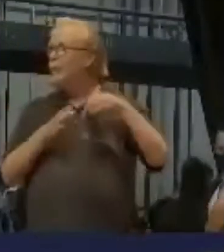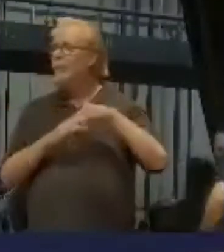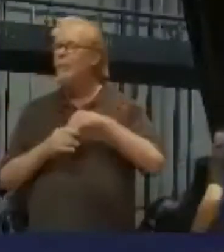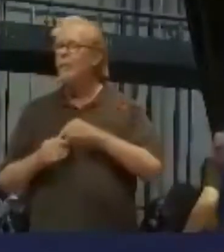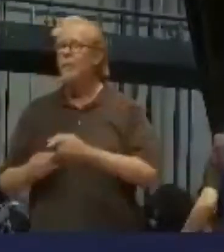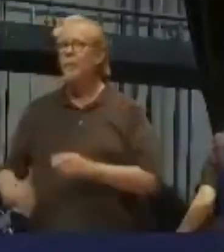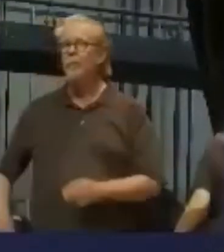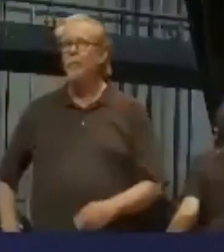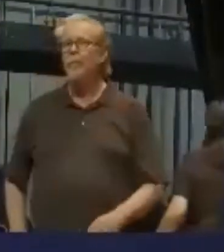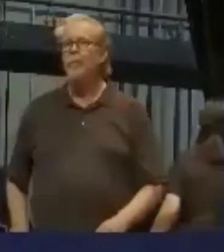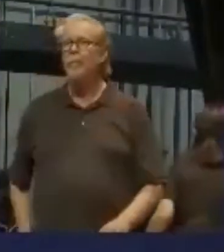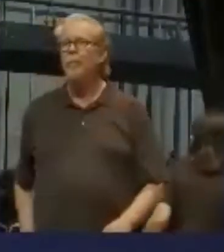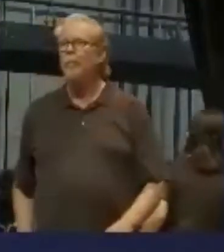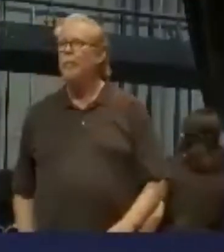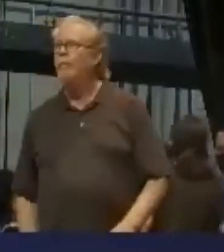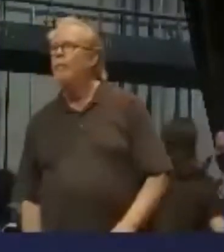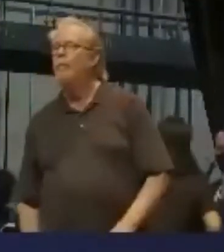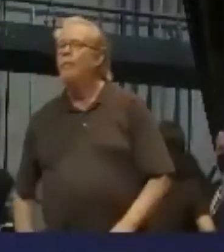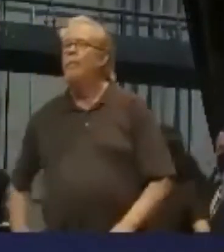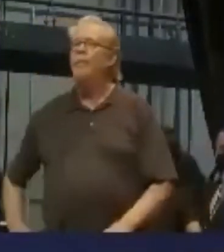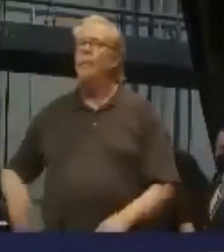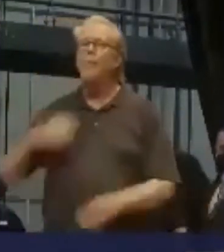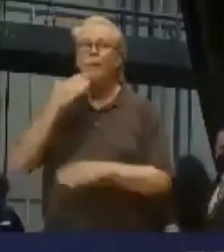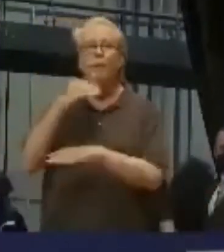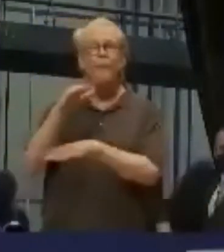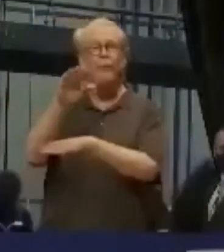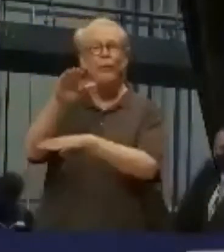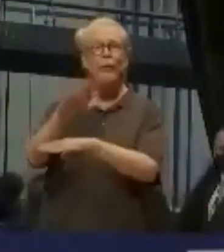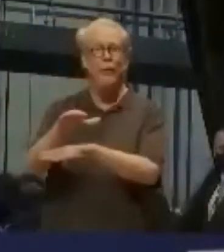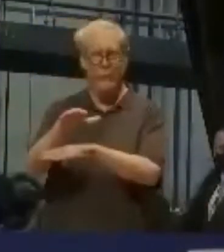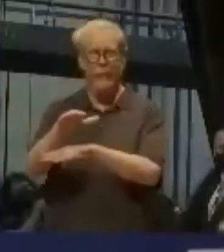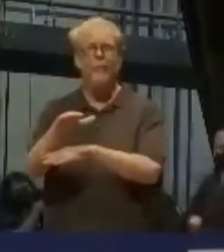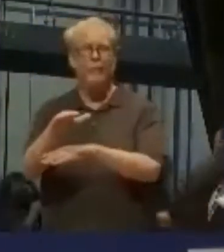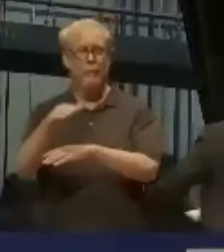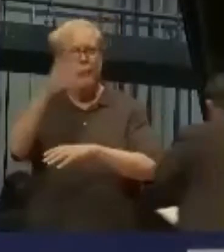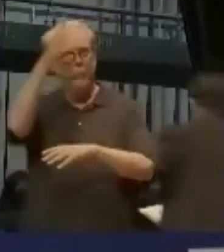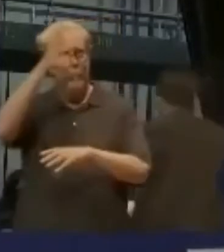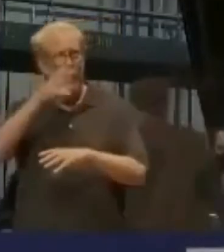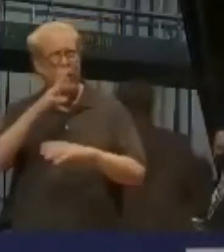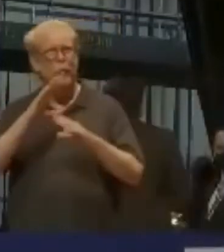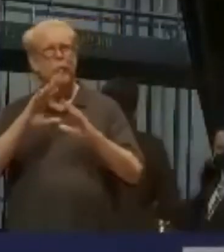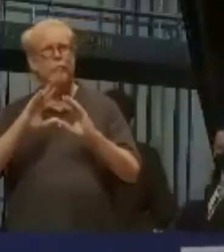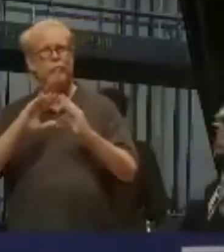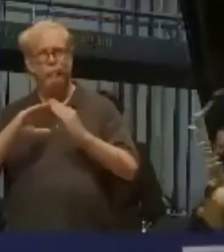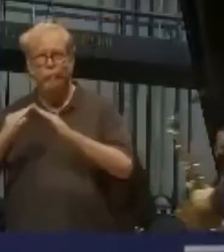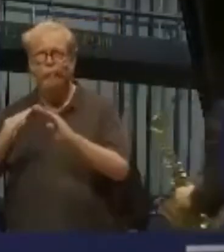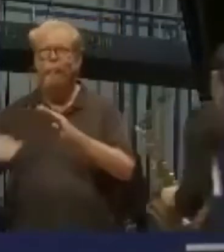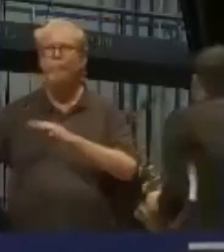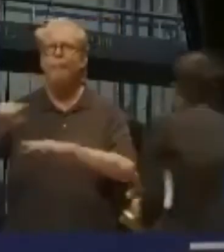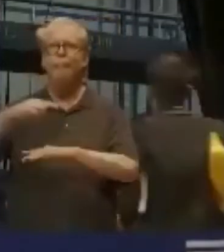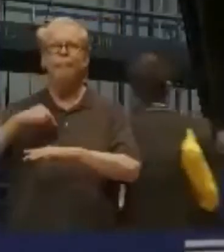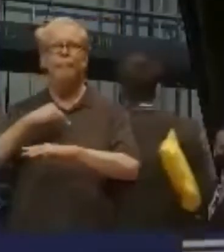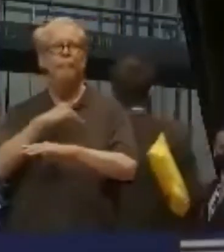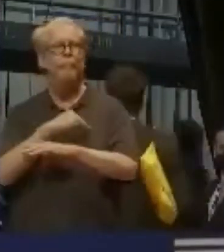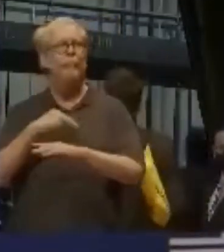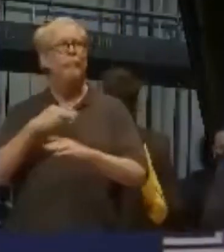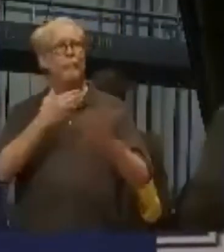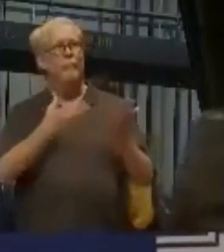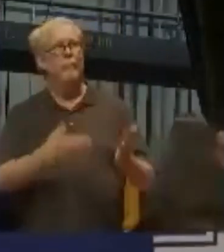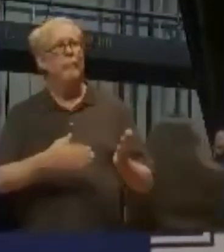Muy buenas tardes, muy buenas noches, miembros de la comunidad, padres y de familia y personal. Yo soy